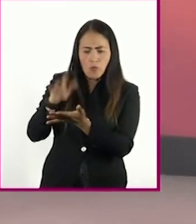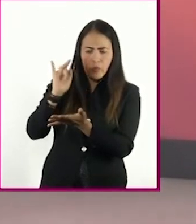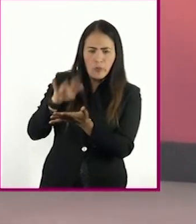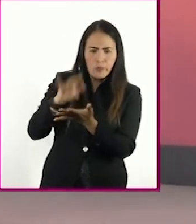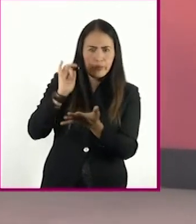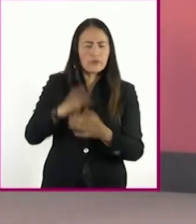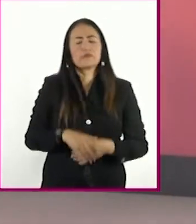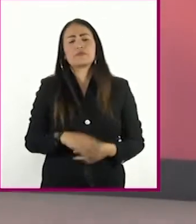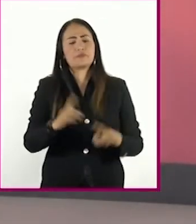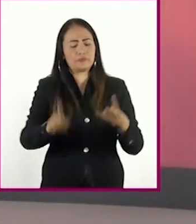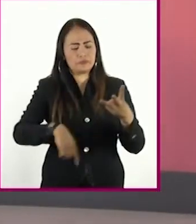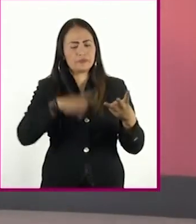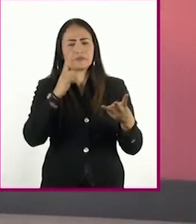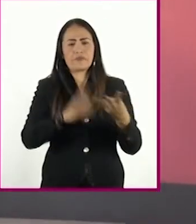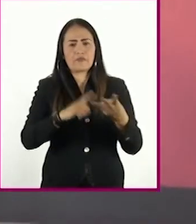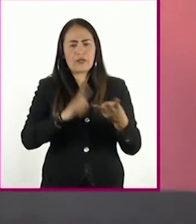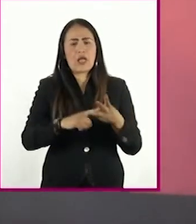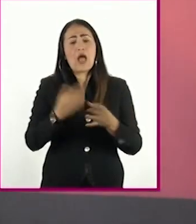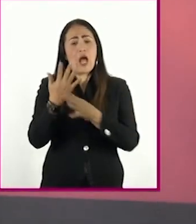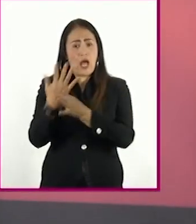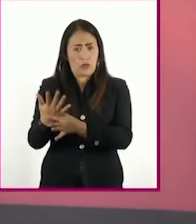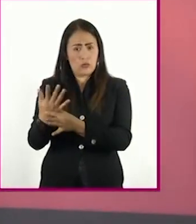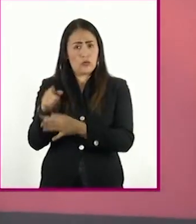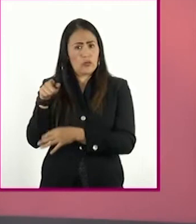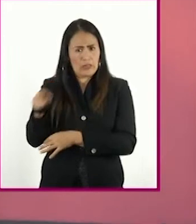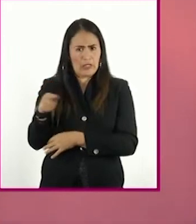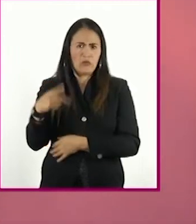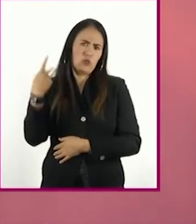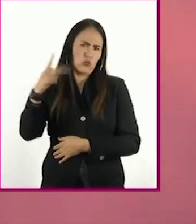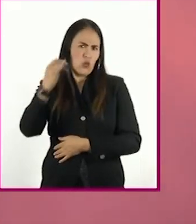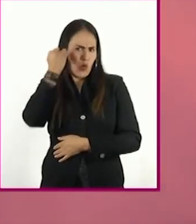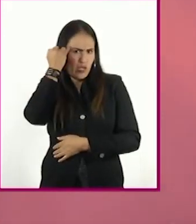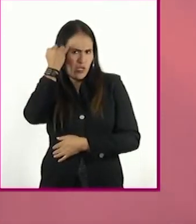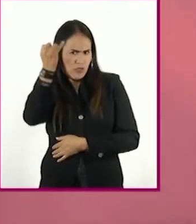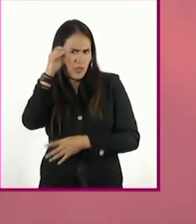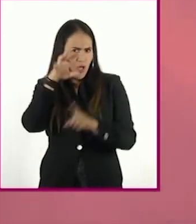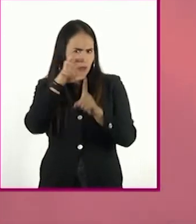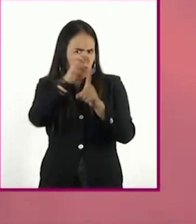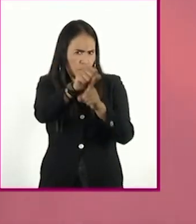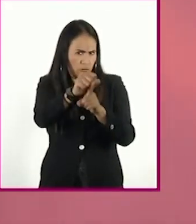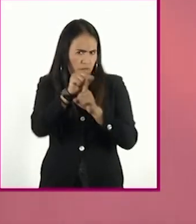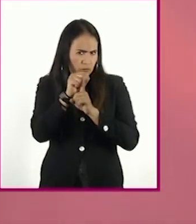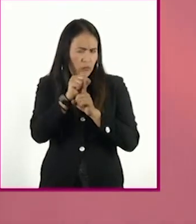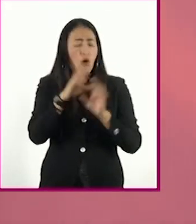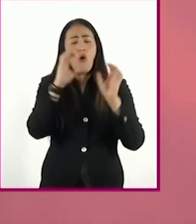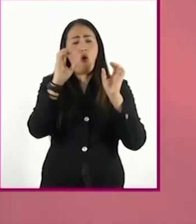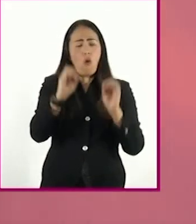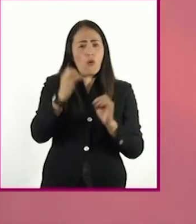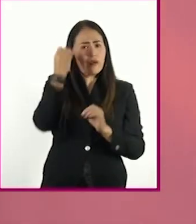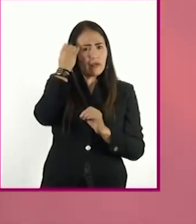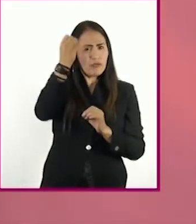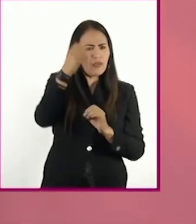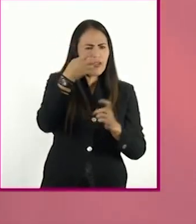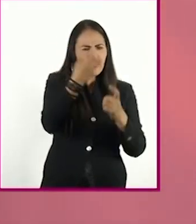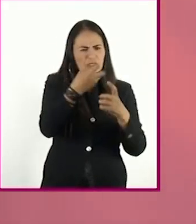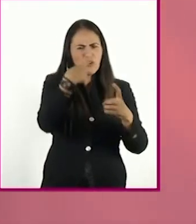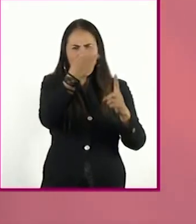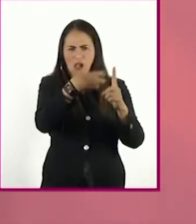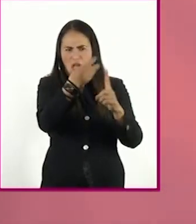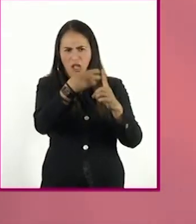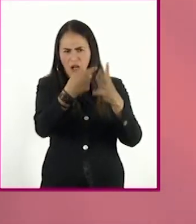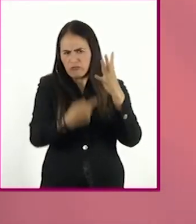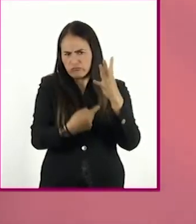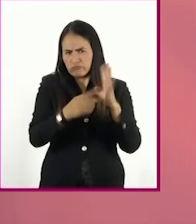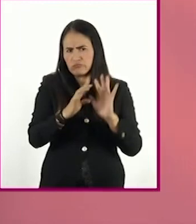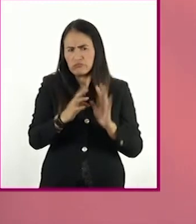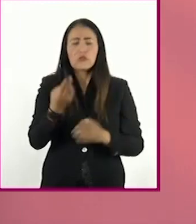identificar si el autor se acopla a una tradición específica o si critica una tradición específica. Aquí puede